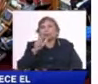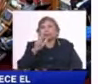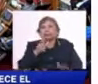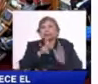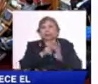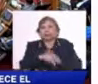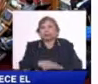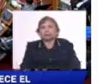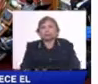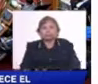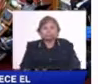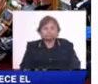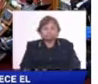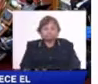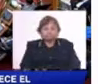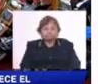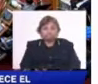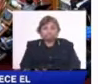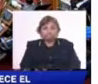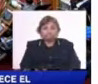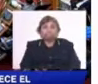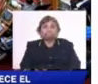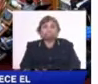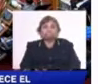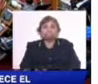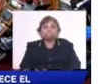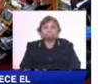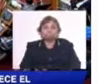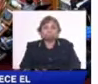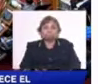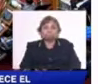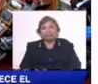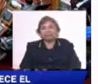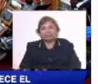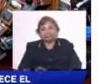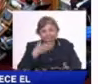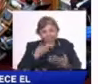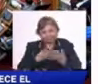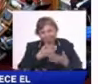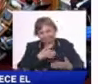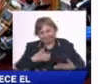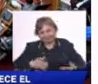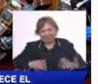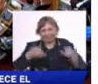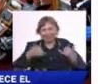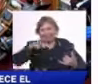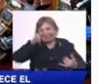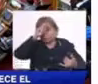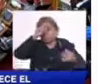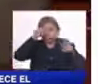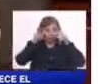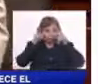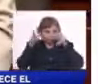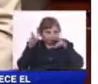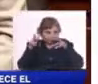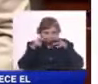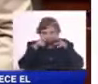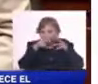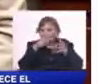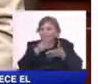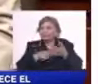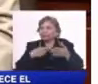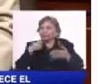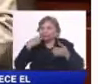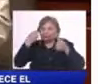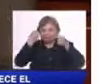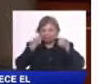3 minutos. Gracias, señor presidente. Creo que hoy día el Perú está expectante a lo que hoy día vamos a